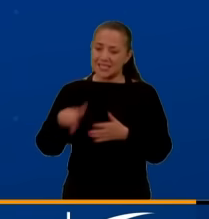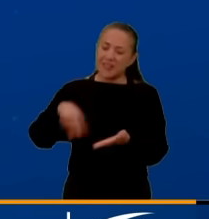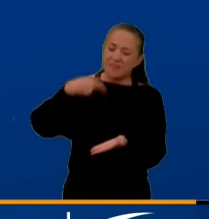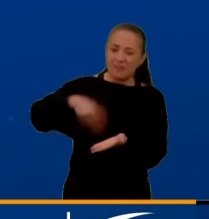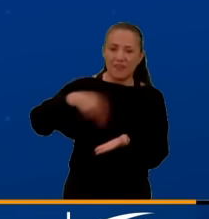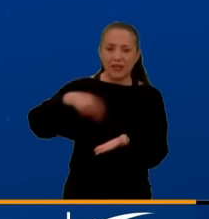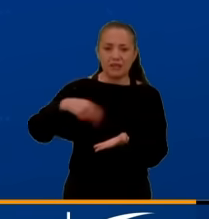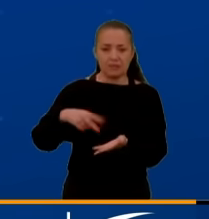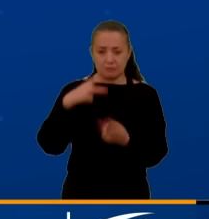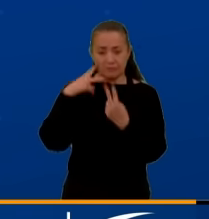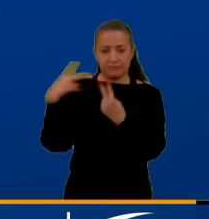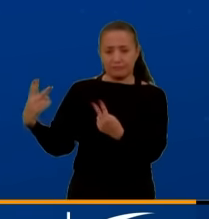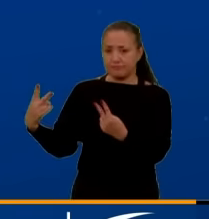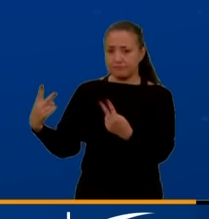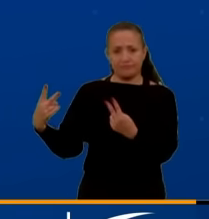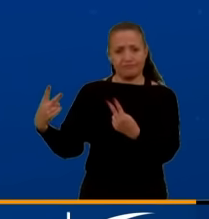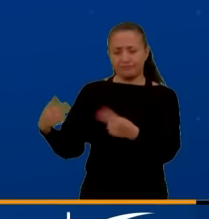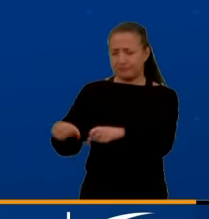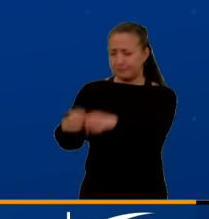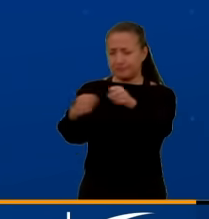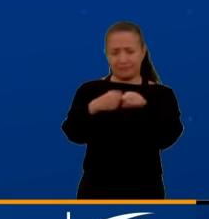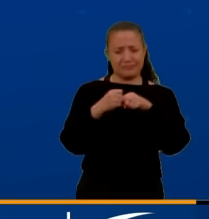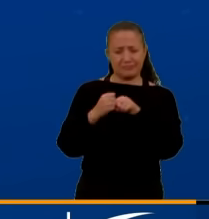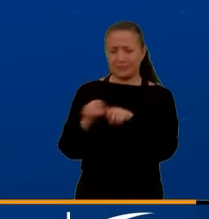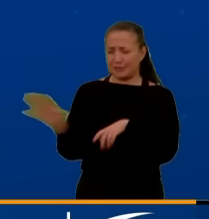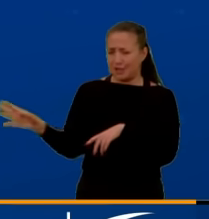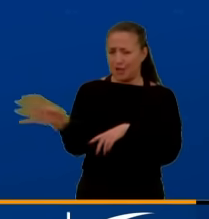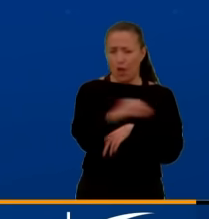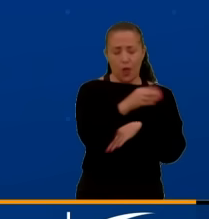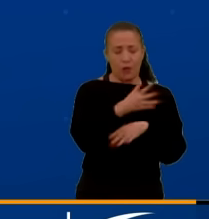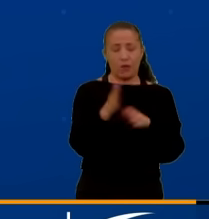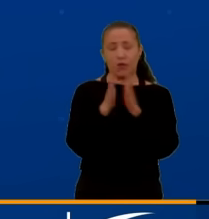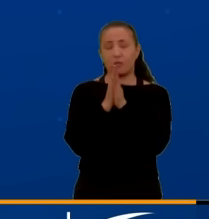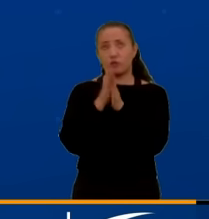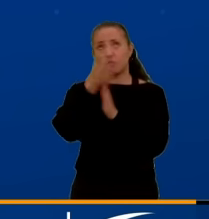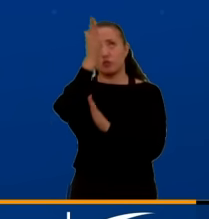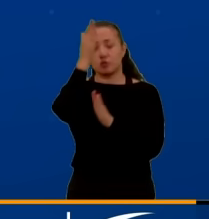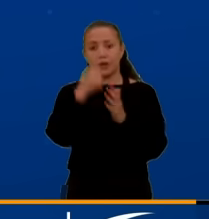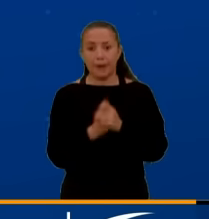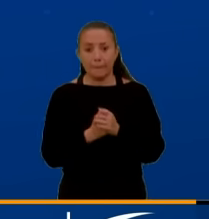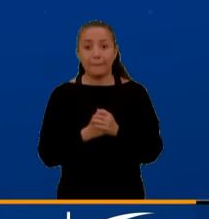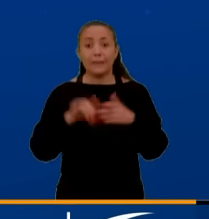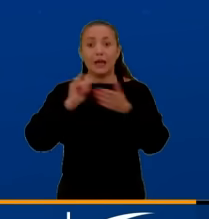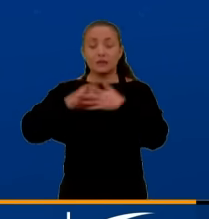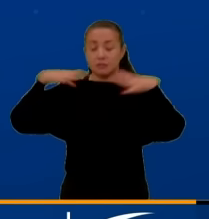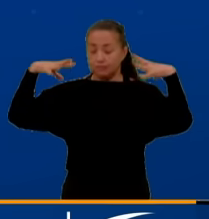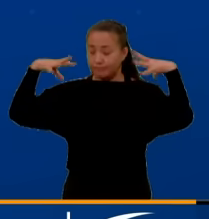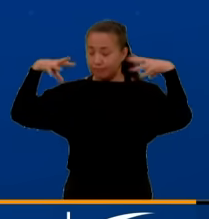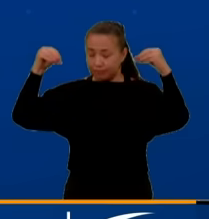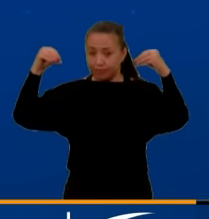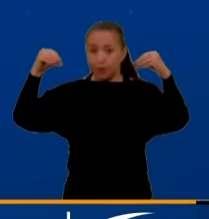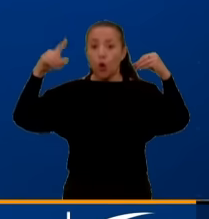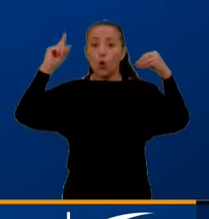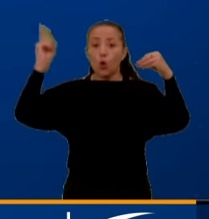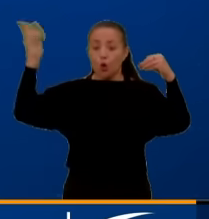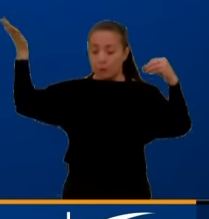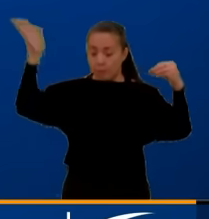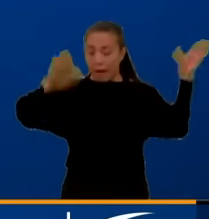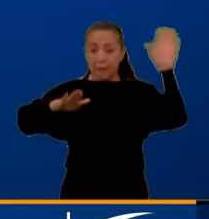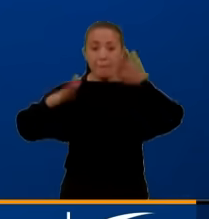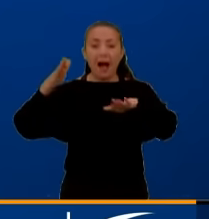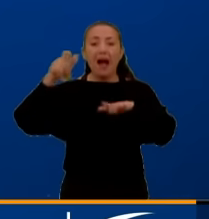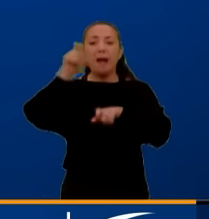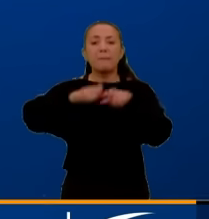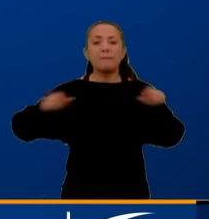todo quedó destruido totalmente. Dios mío. La luz se fue en el lugar. Por el desplome, muchos de los